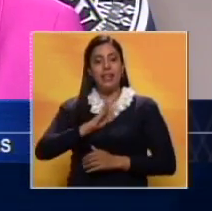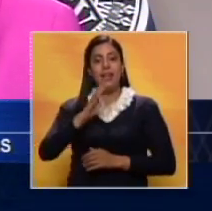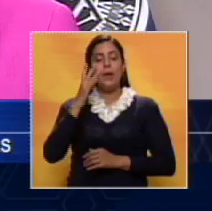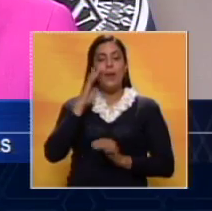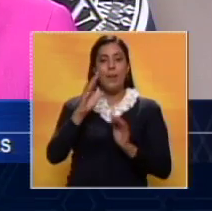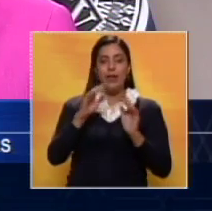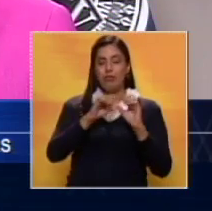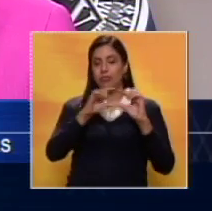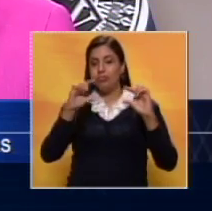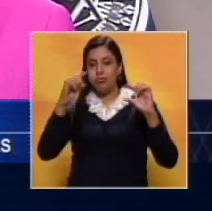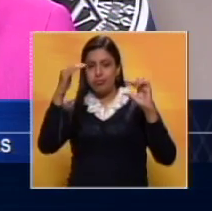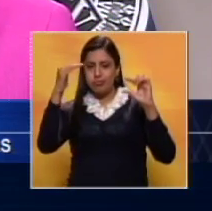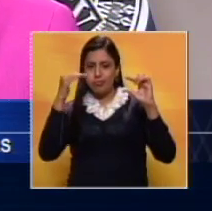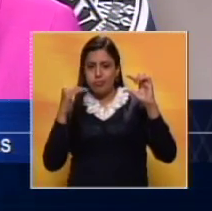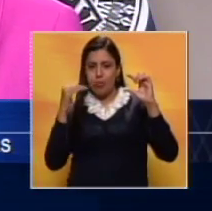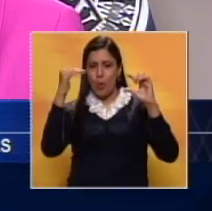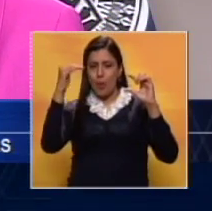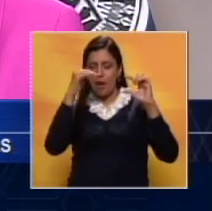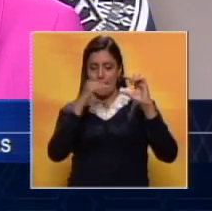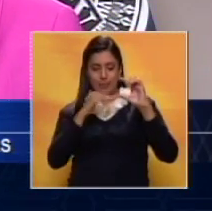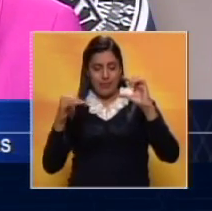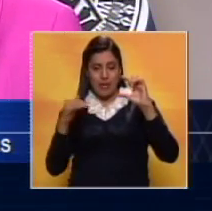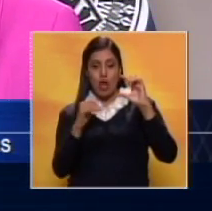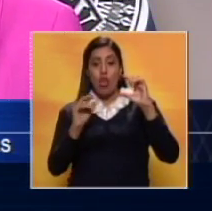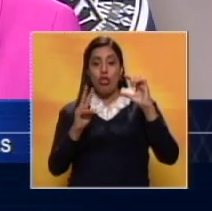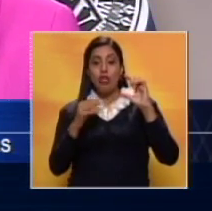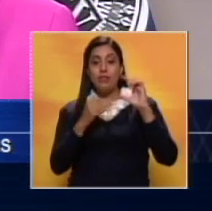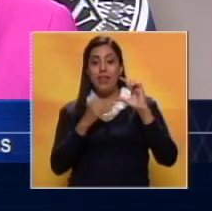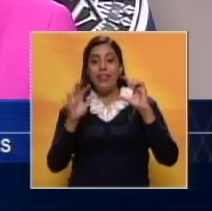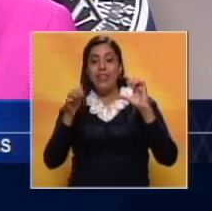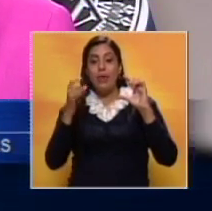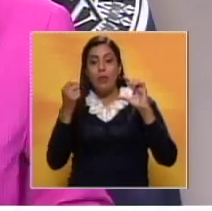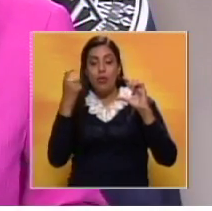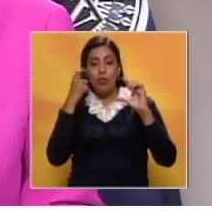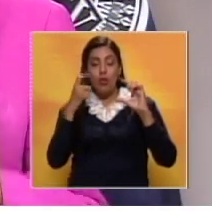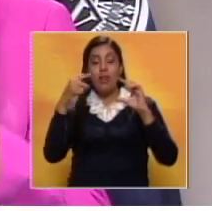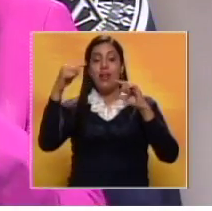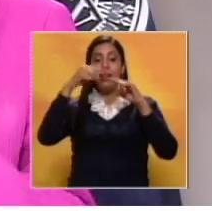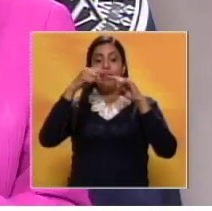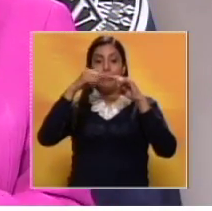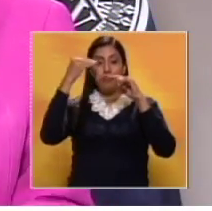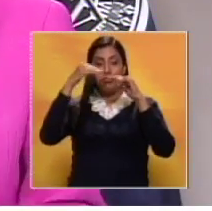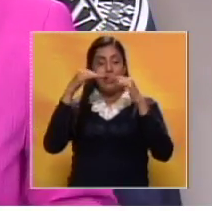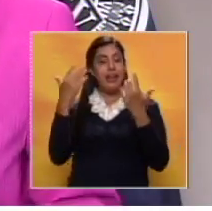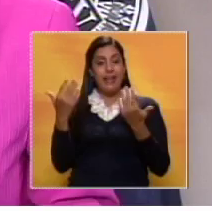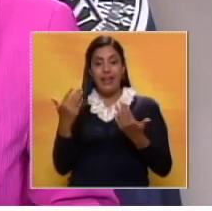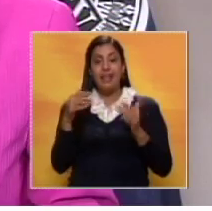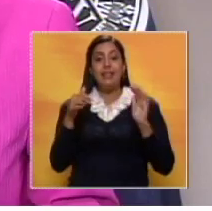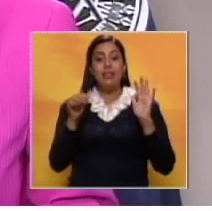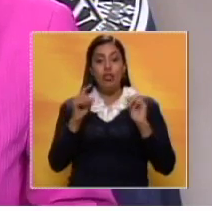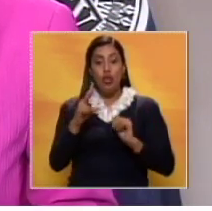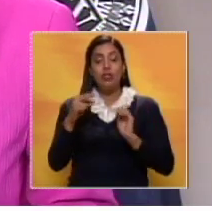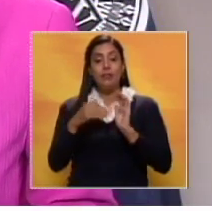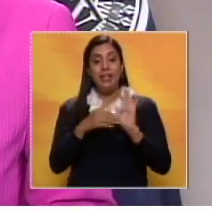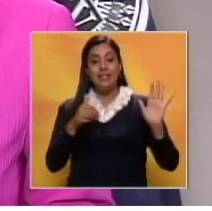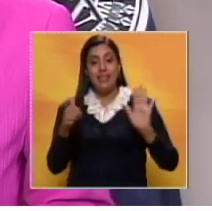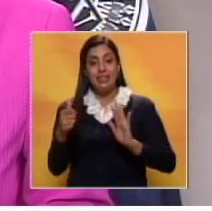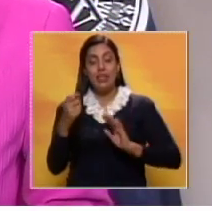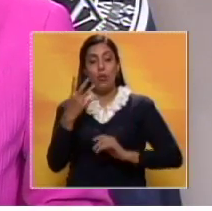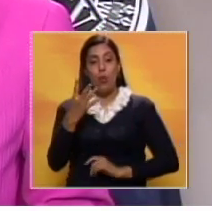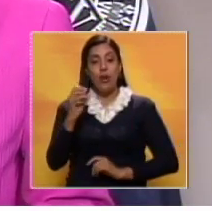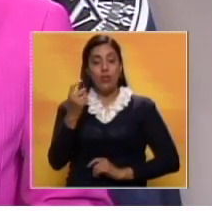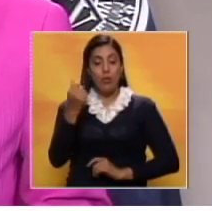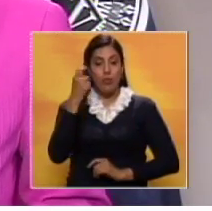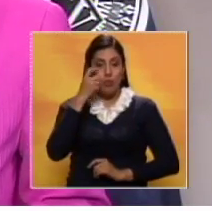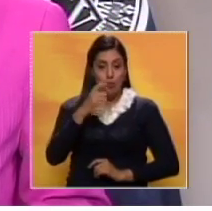en una banda que tendrá un límite inferior de 2.010 bolívares por dólar y el límite superior será de